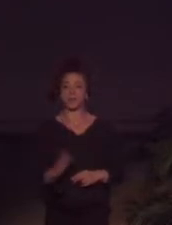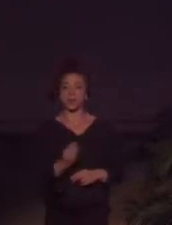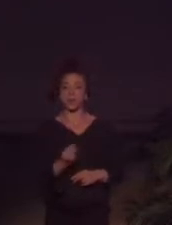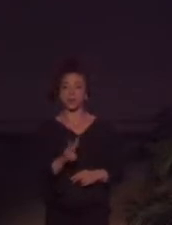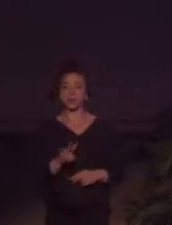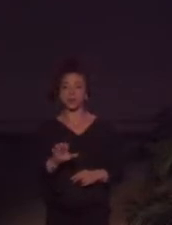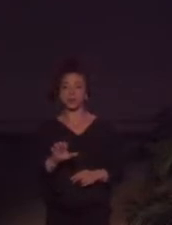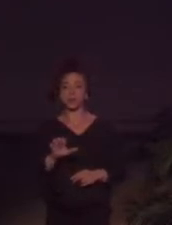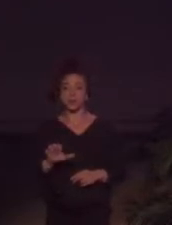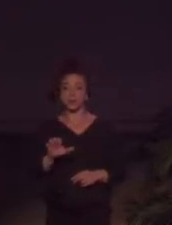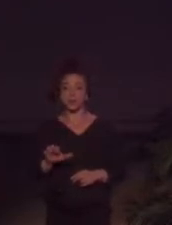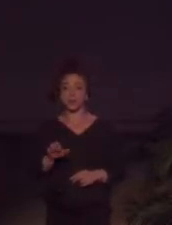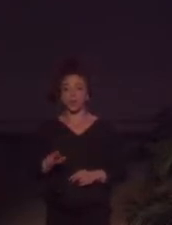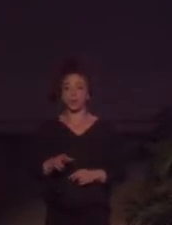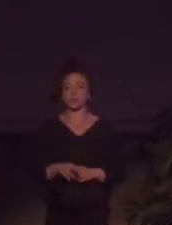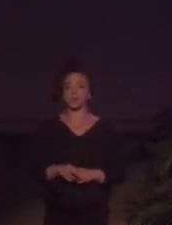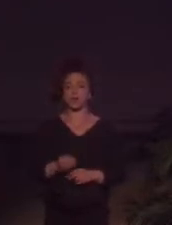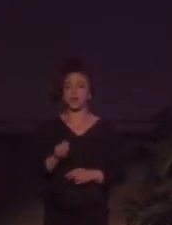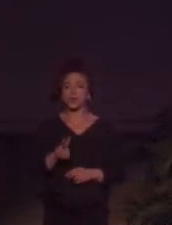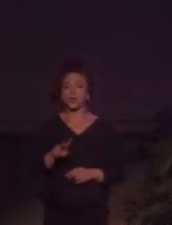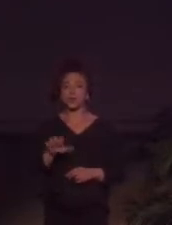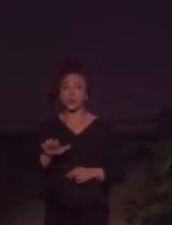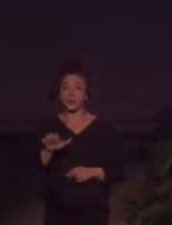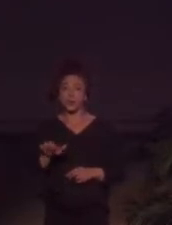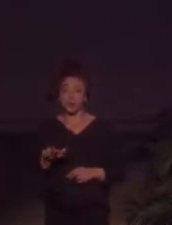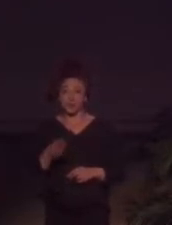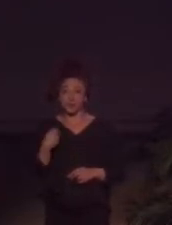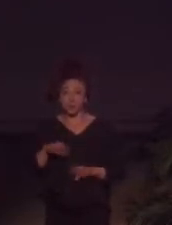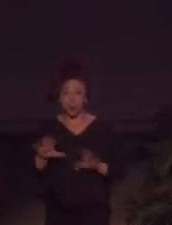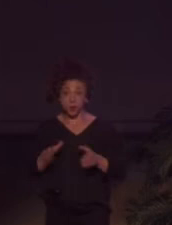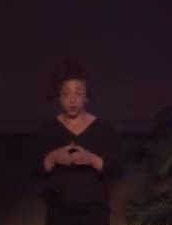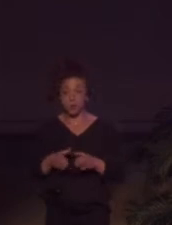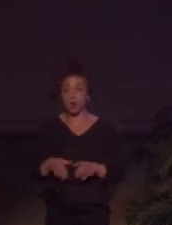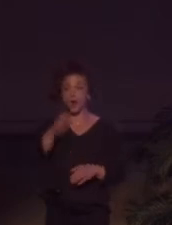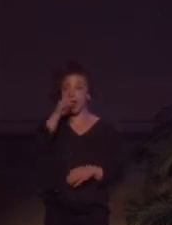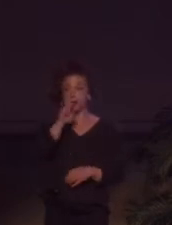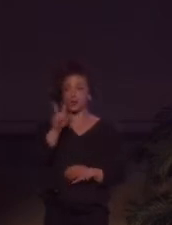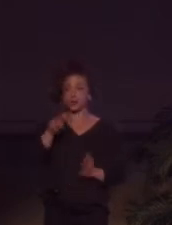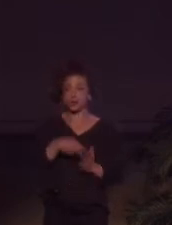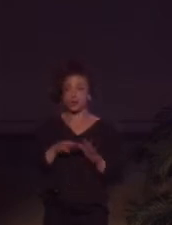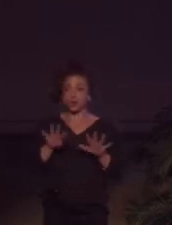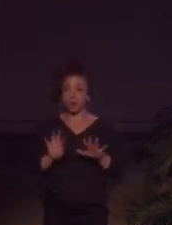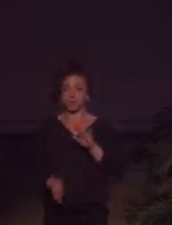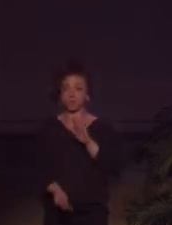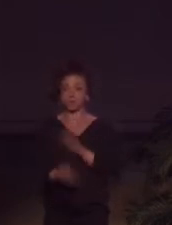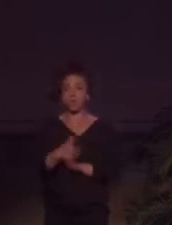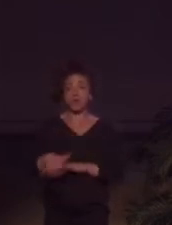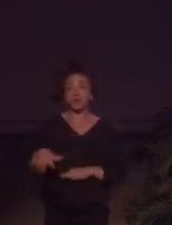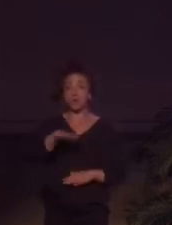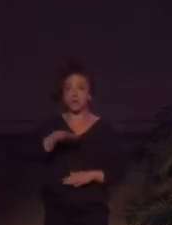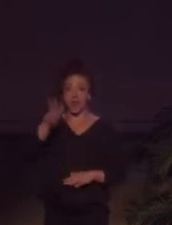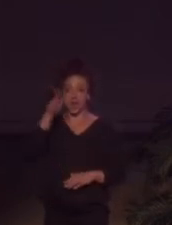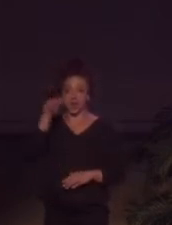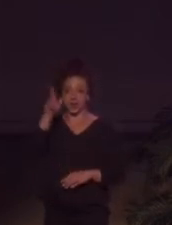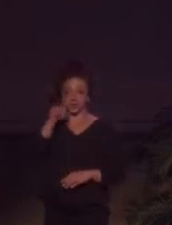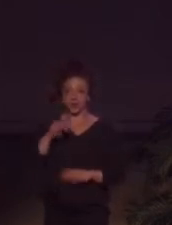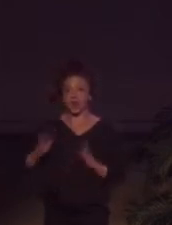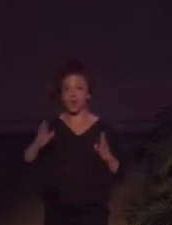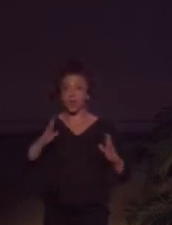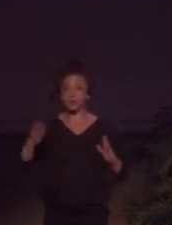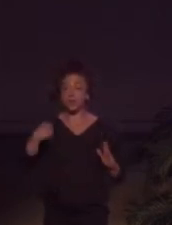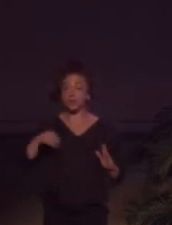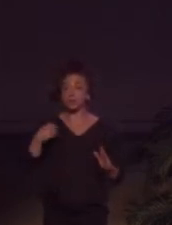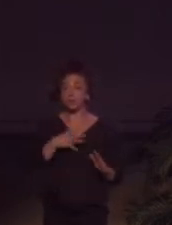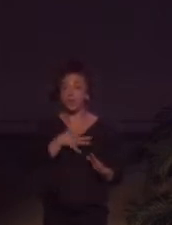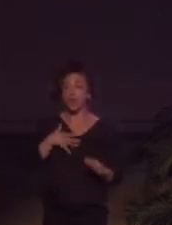bueno, de lo queer, de Parole de Queer, nace en el año 2009 en Alacant. Y lo que intentamos en aquel momento en la